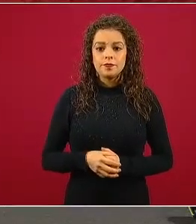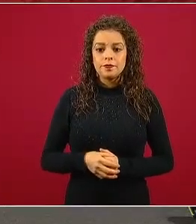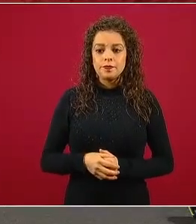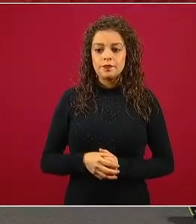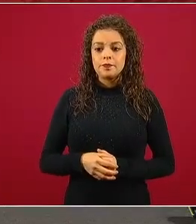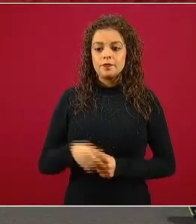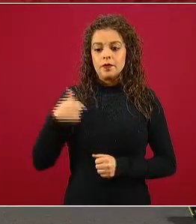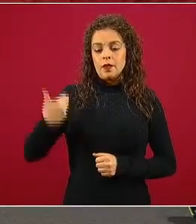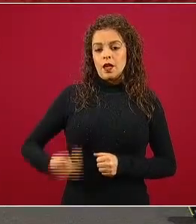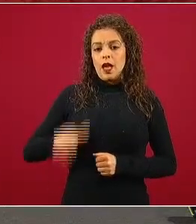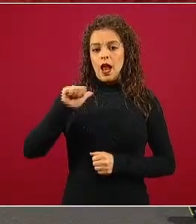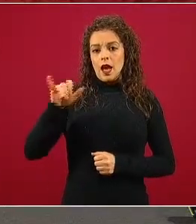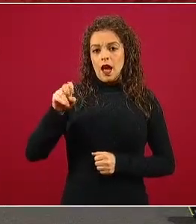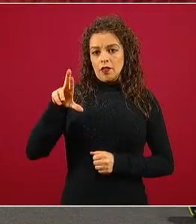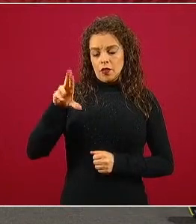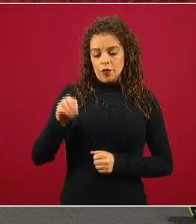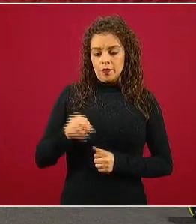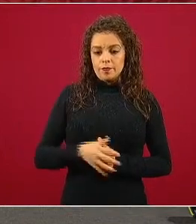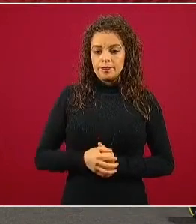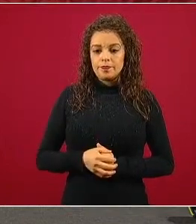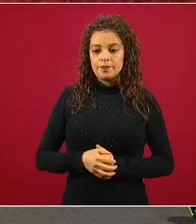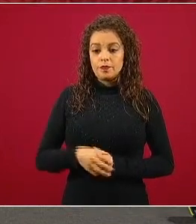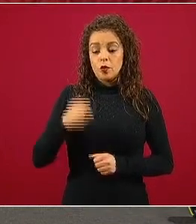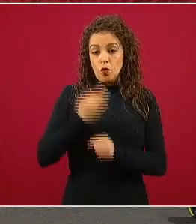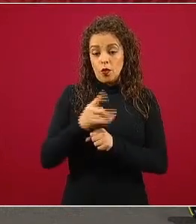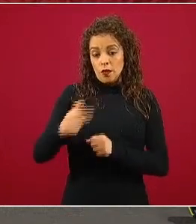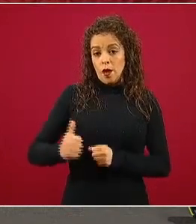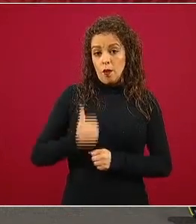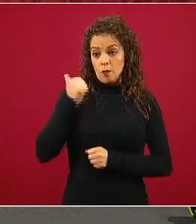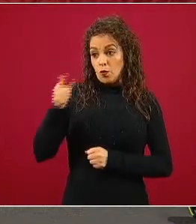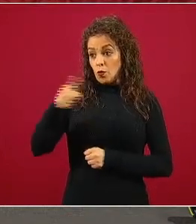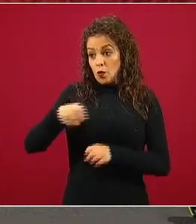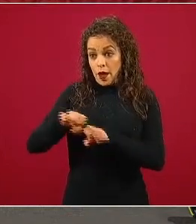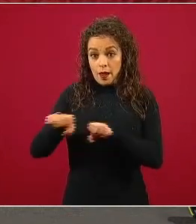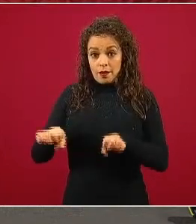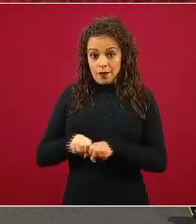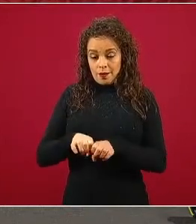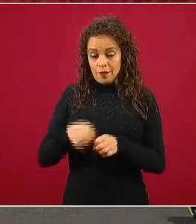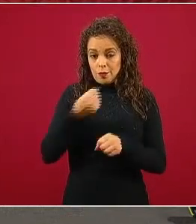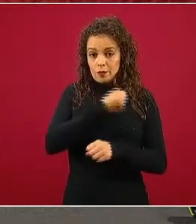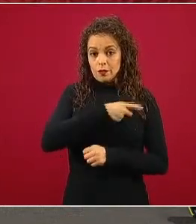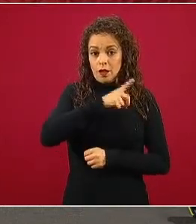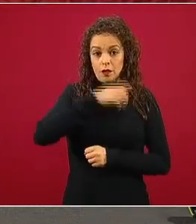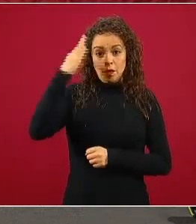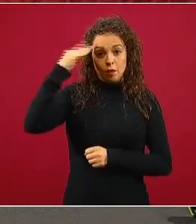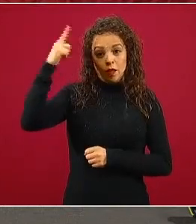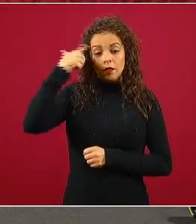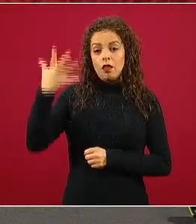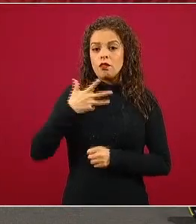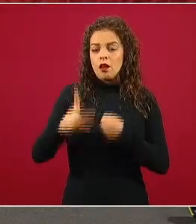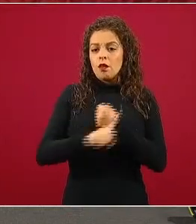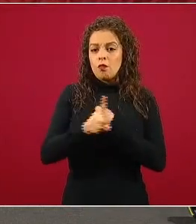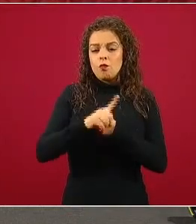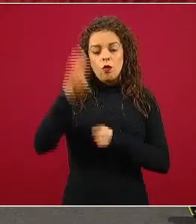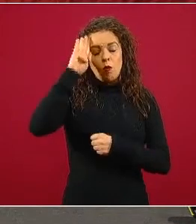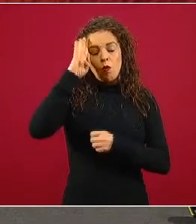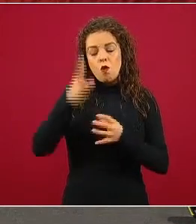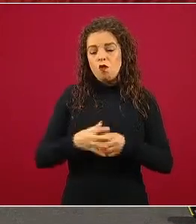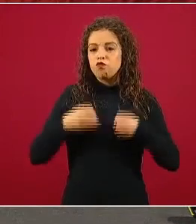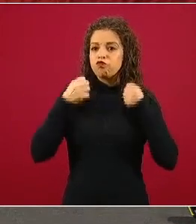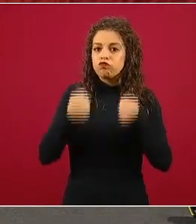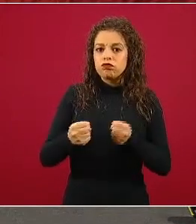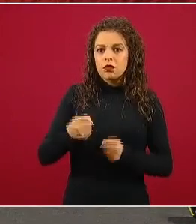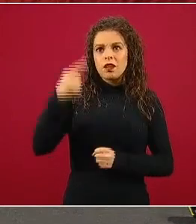Alejandro Arcos de Plenilunia, aprovechando que está el equipo de salud mental, existe un problema muy fuerte con respecto a la percepción de tiempos, es